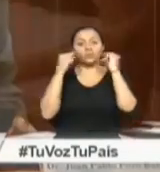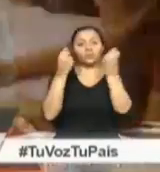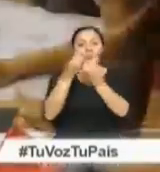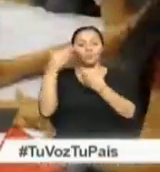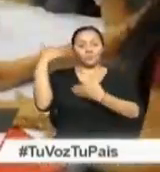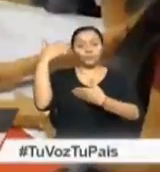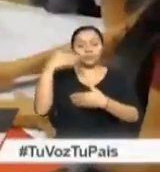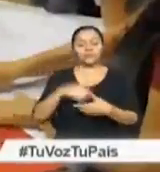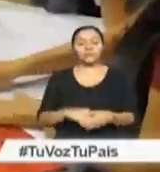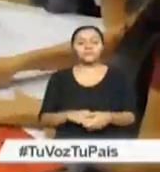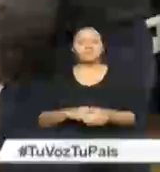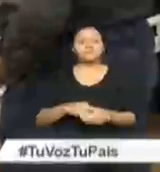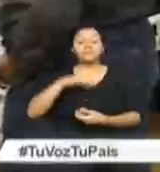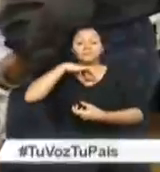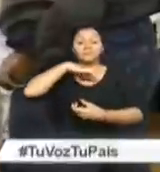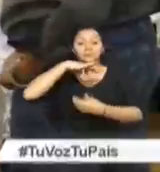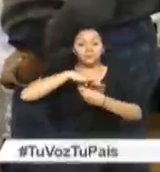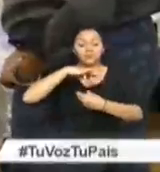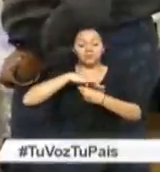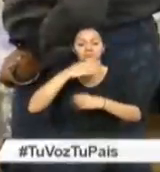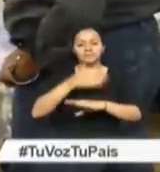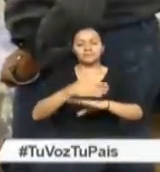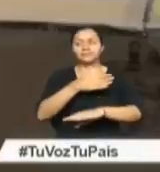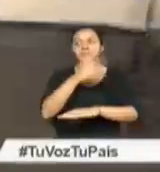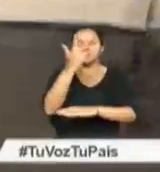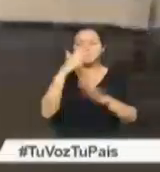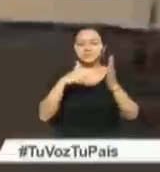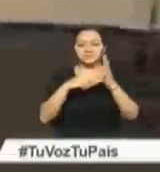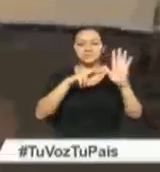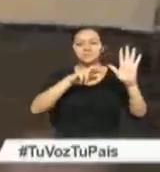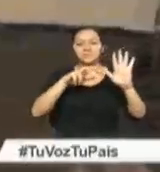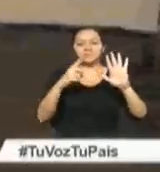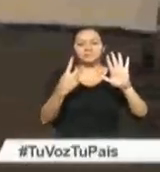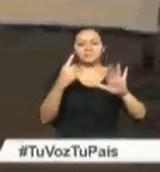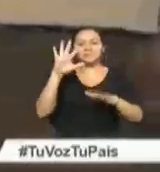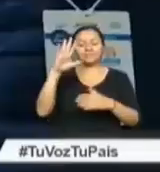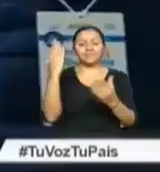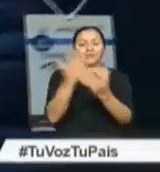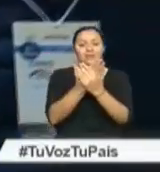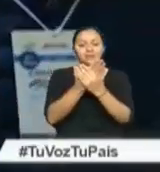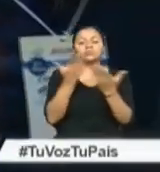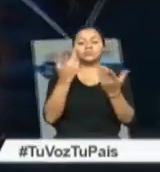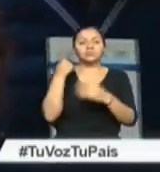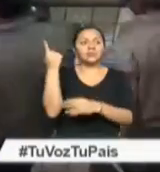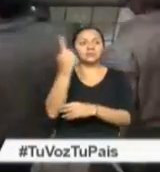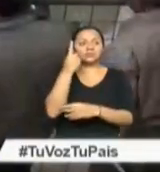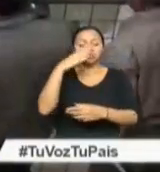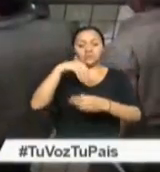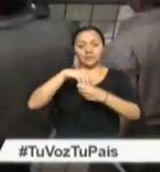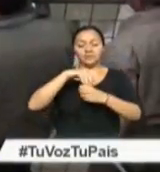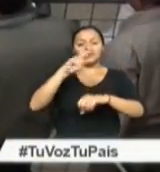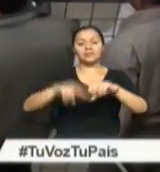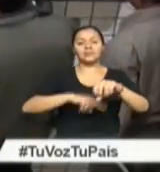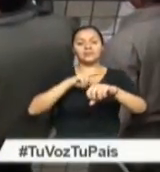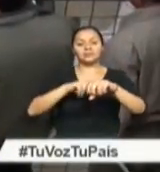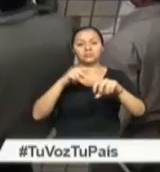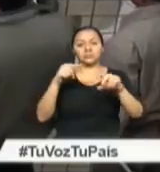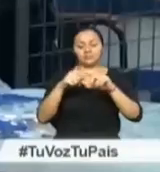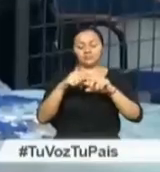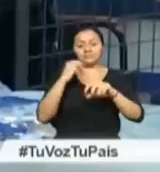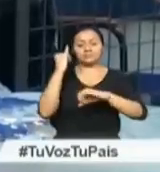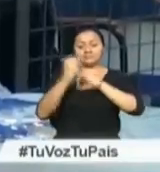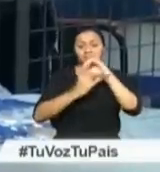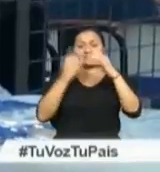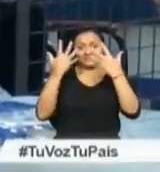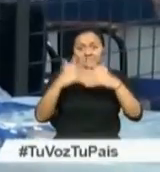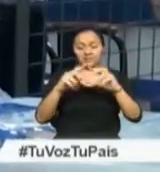políticas. La votación corresponde a 3.865 actas a escala nacional e internacional. Según